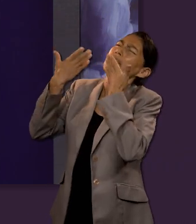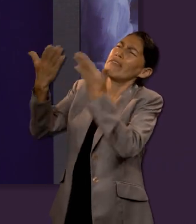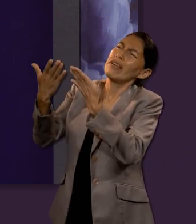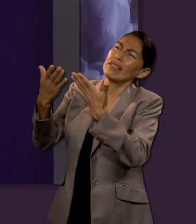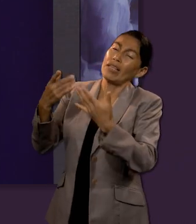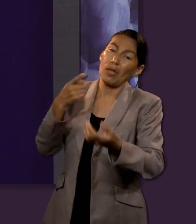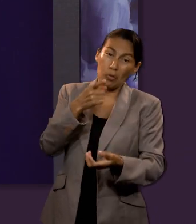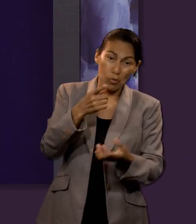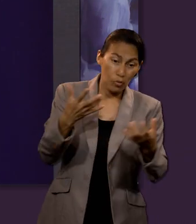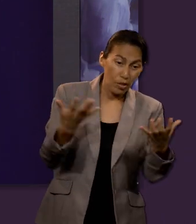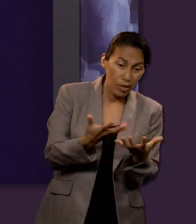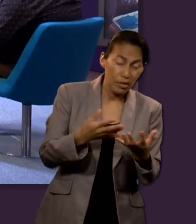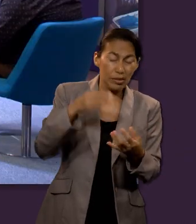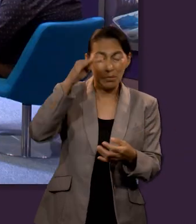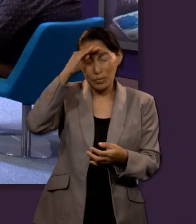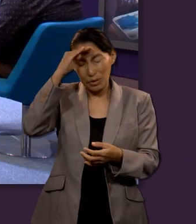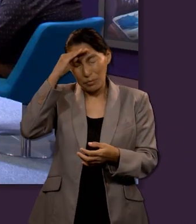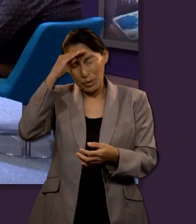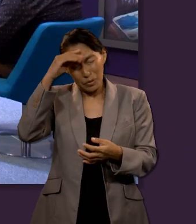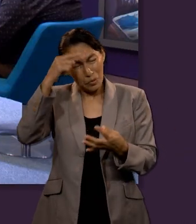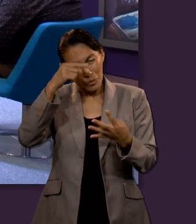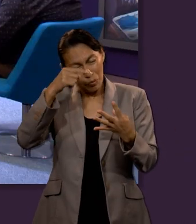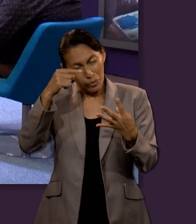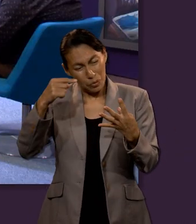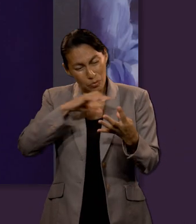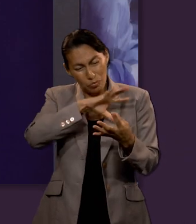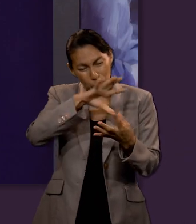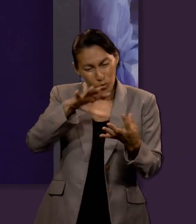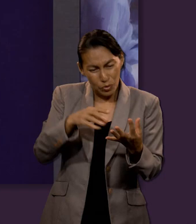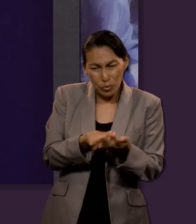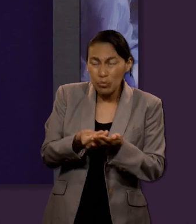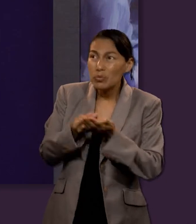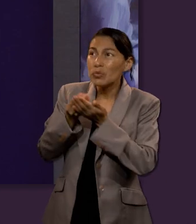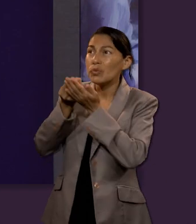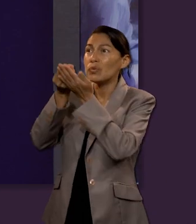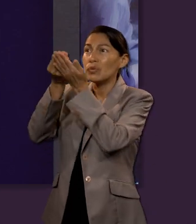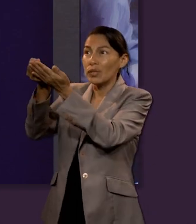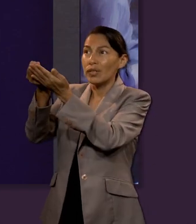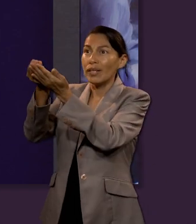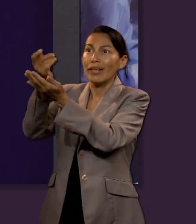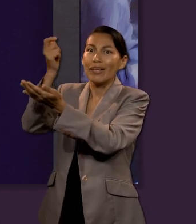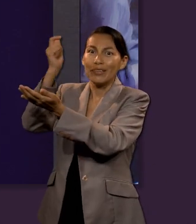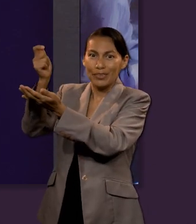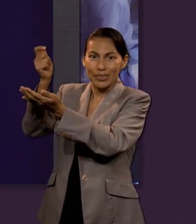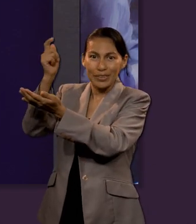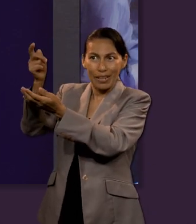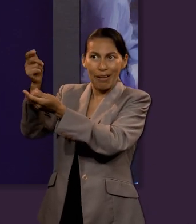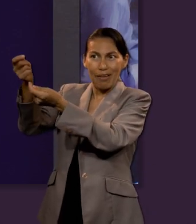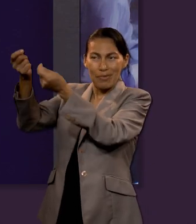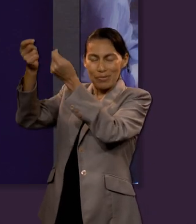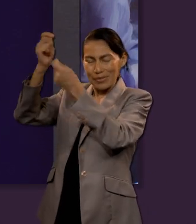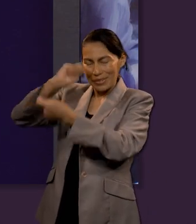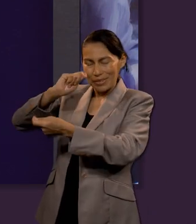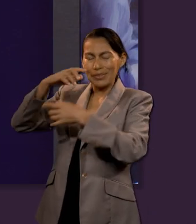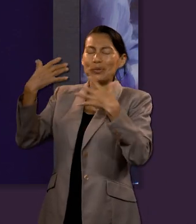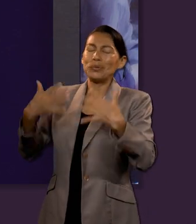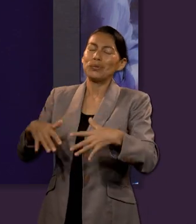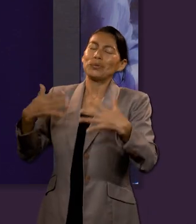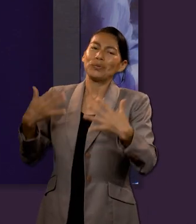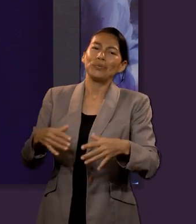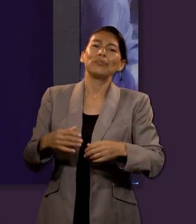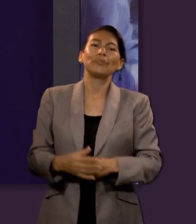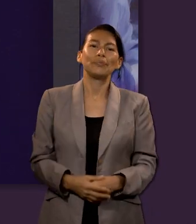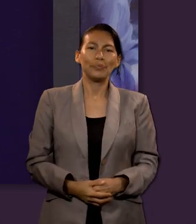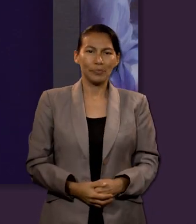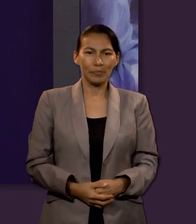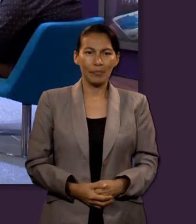en él es entregarle completamente las acciones los pensamientos y todo lo que esté pasando para que al final podamos obtener la recompensa que él nos está